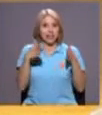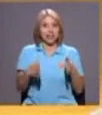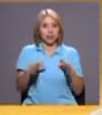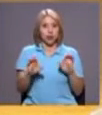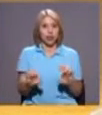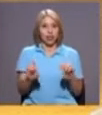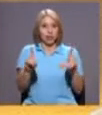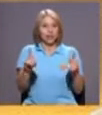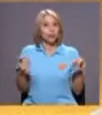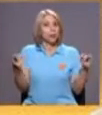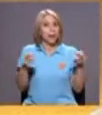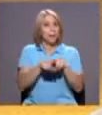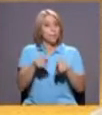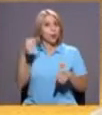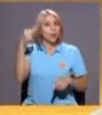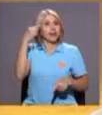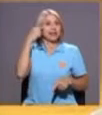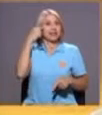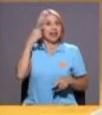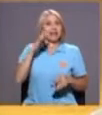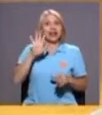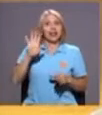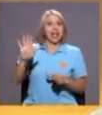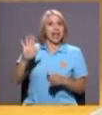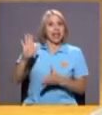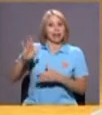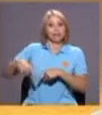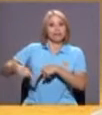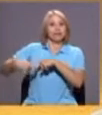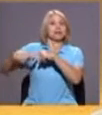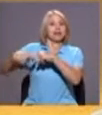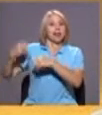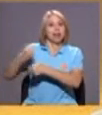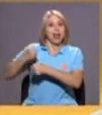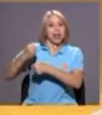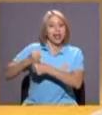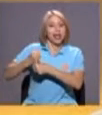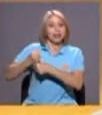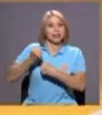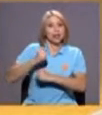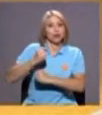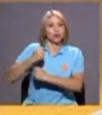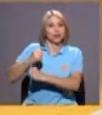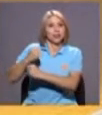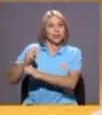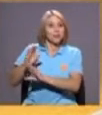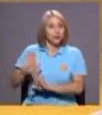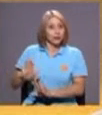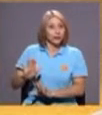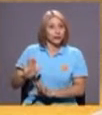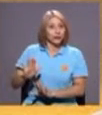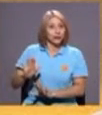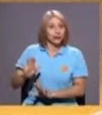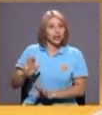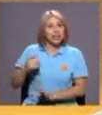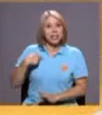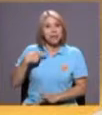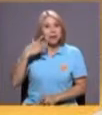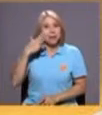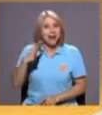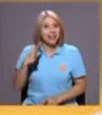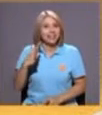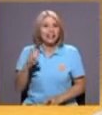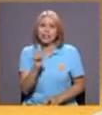imaginaba dejando sus tareas de los municipios, y me parece que, si no voy a revisar toda la lista